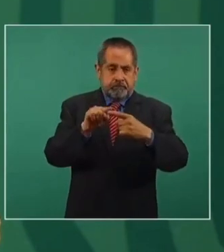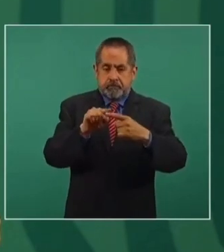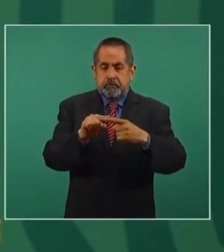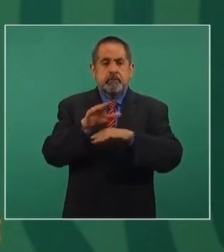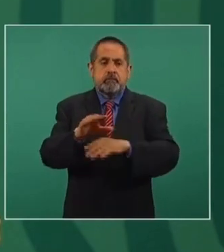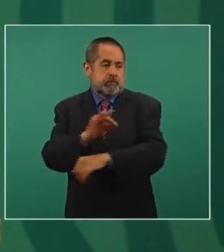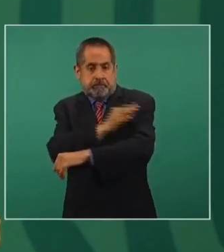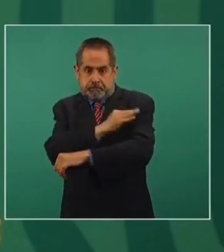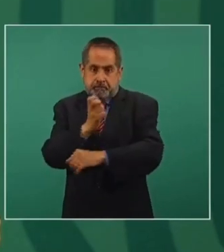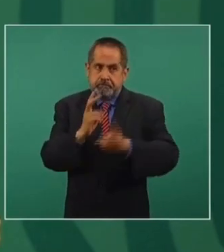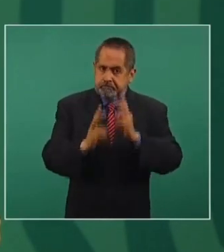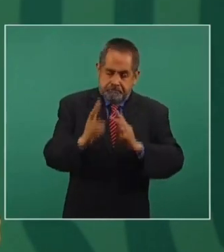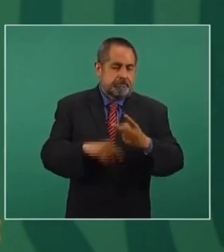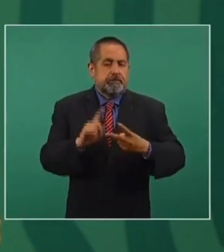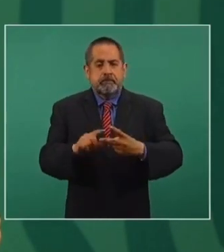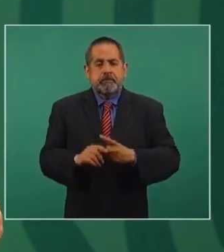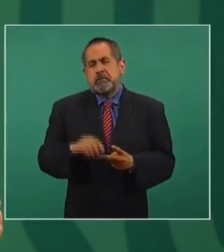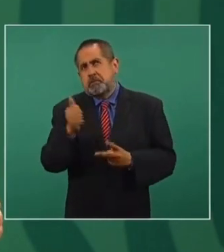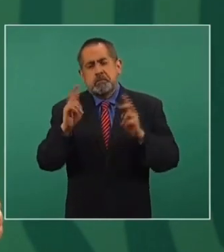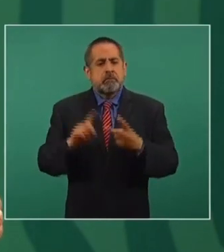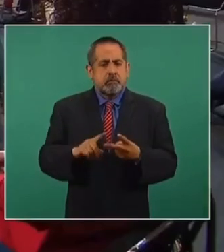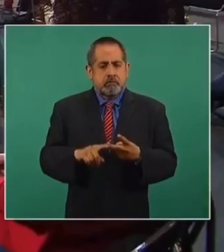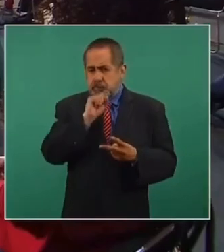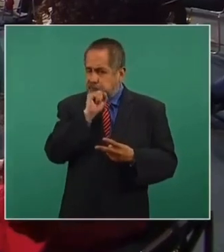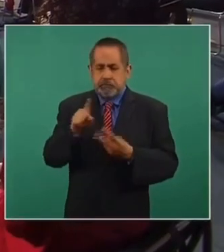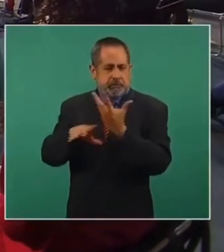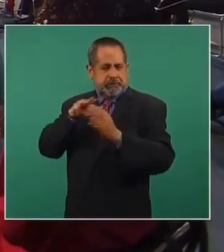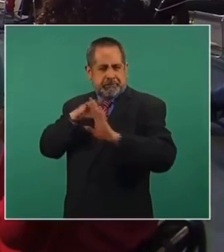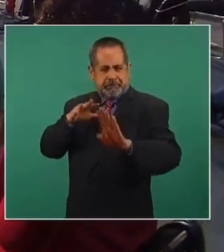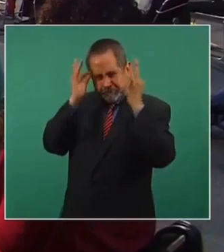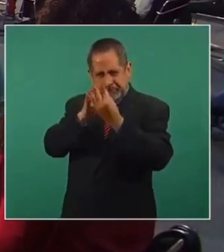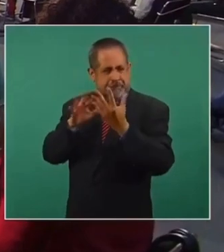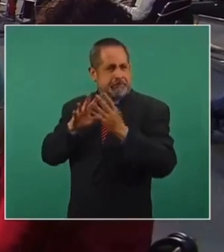vacuna. ¿Qué otro tema? Lo migratorio,